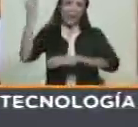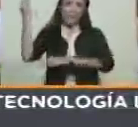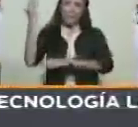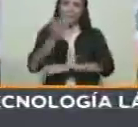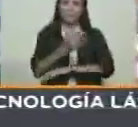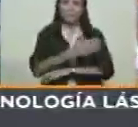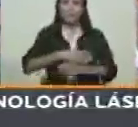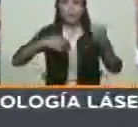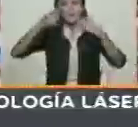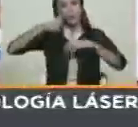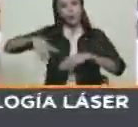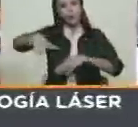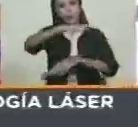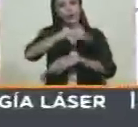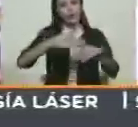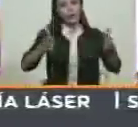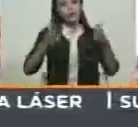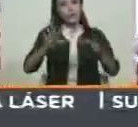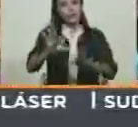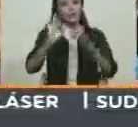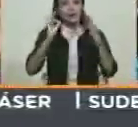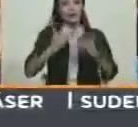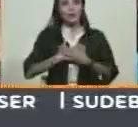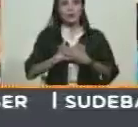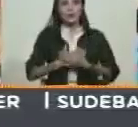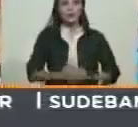pueblo patriota y consciente